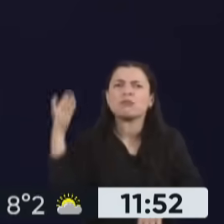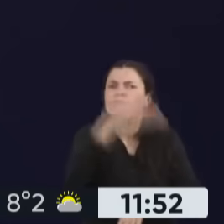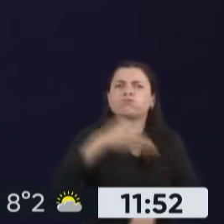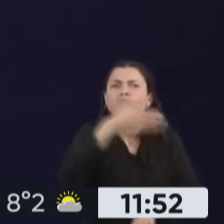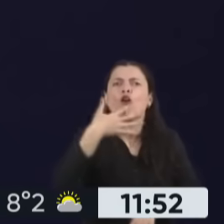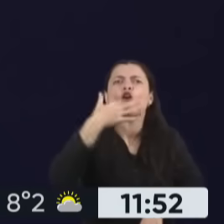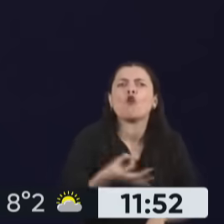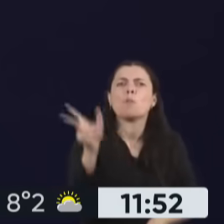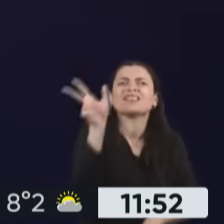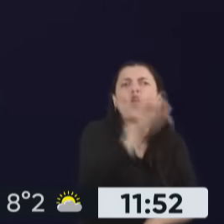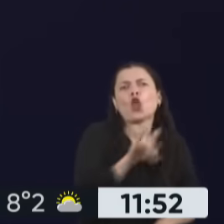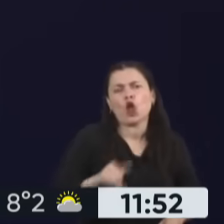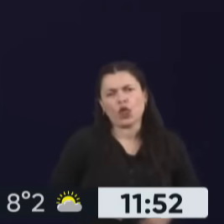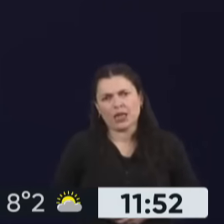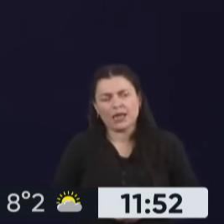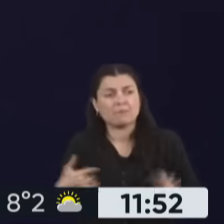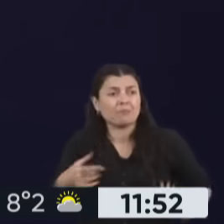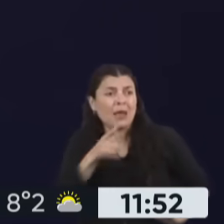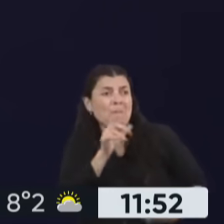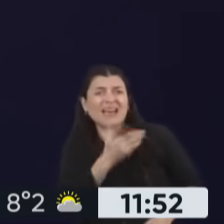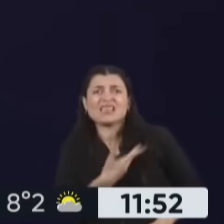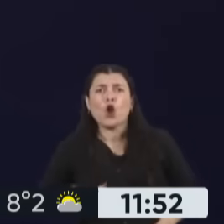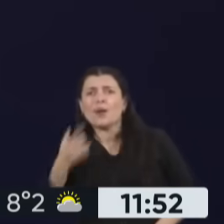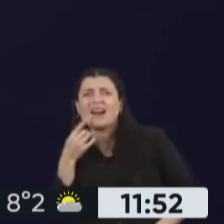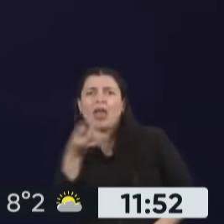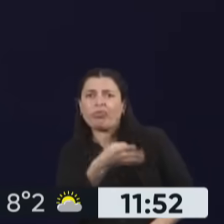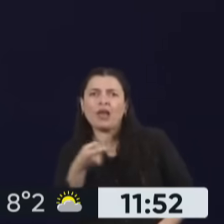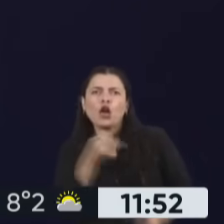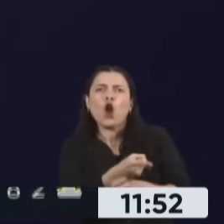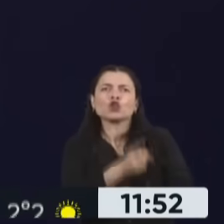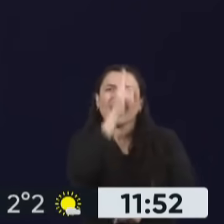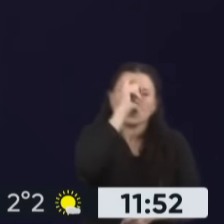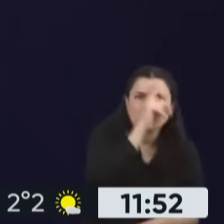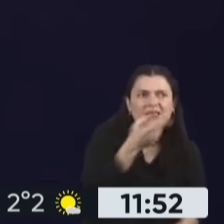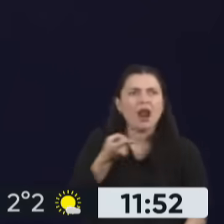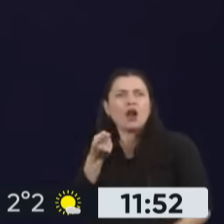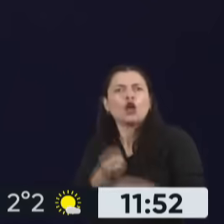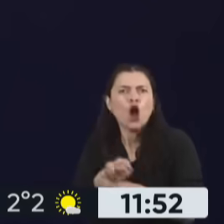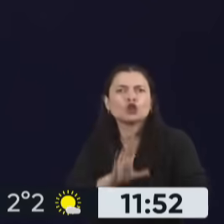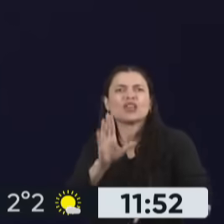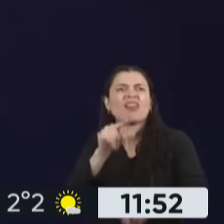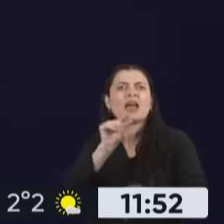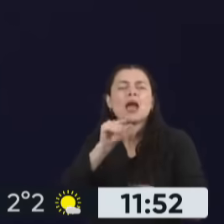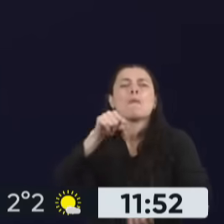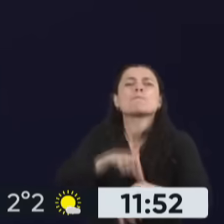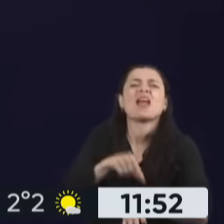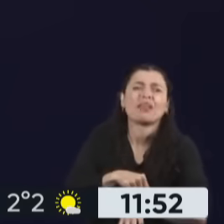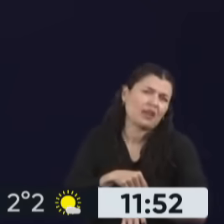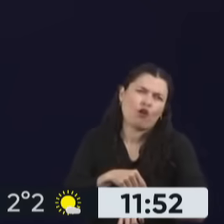Esto de decir que nosotros estamos en contra del Hospital Garrahan o que estamos en contra de los médicos o de la gente que trabaja allí